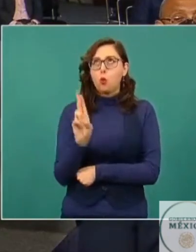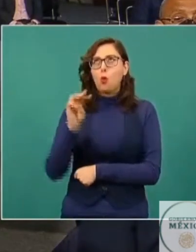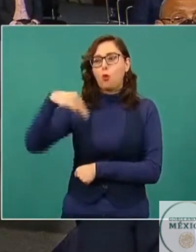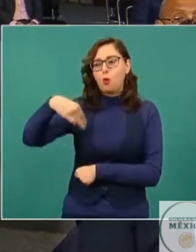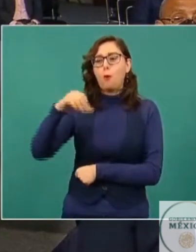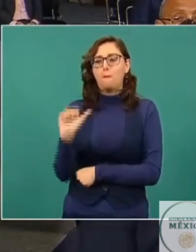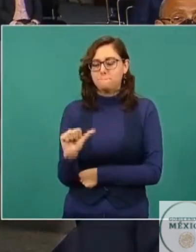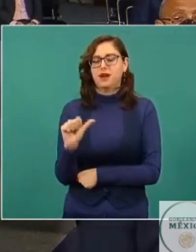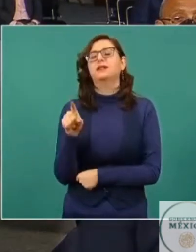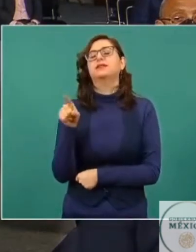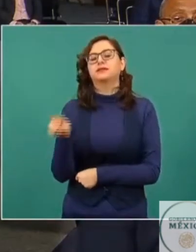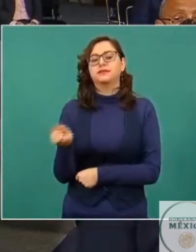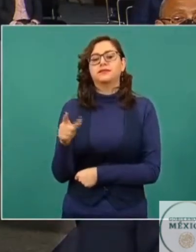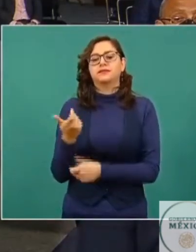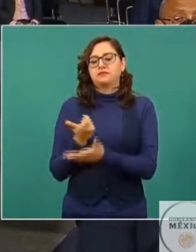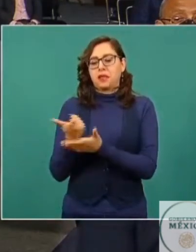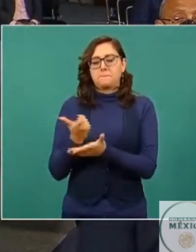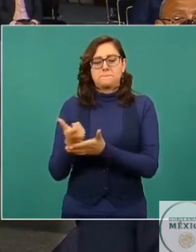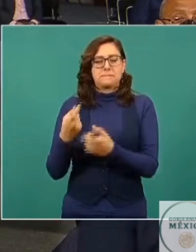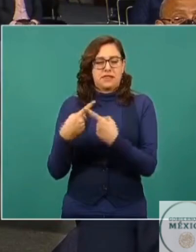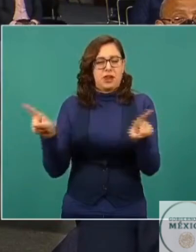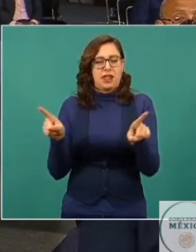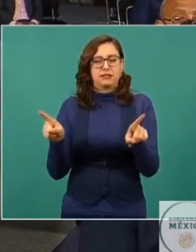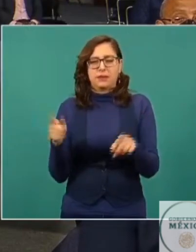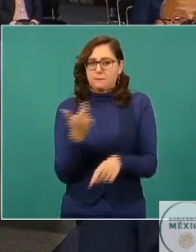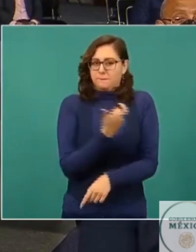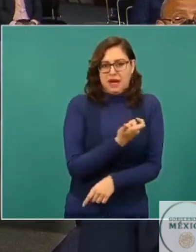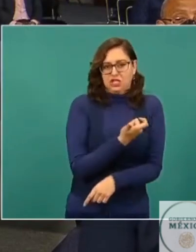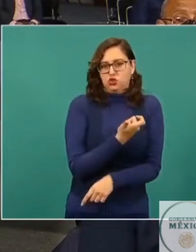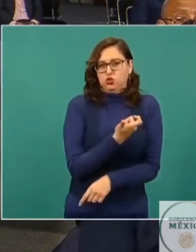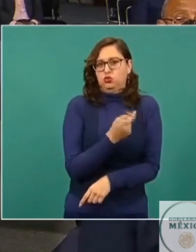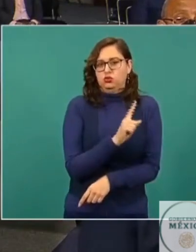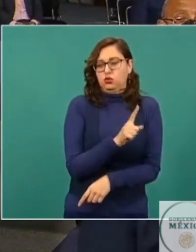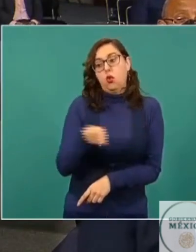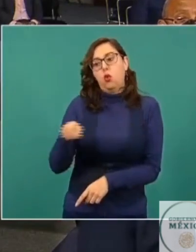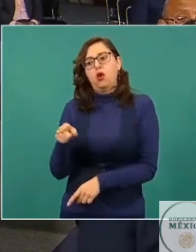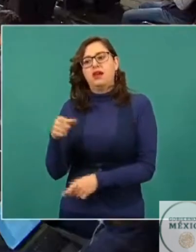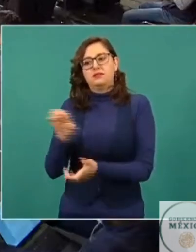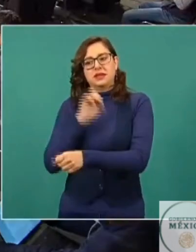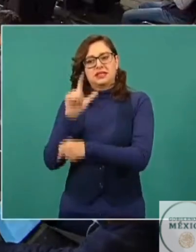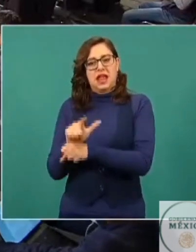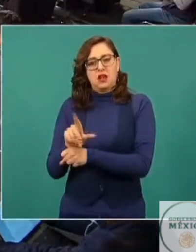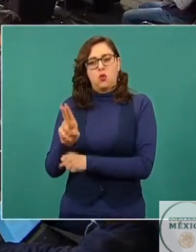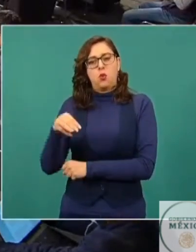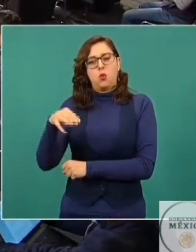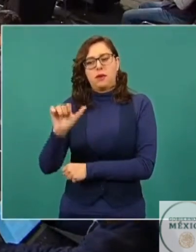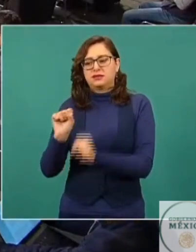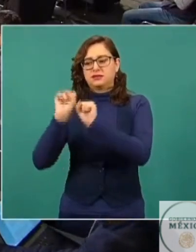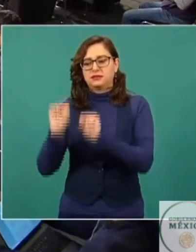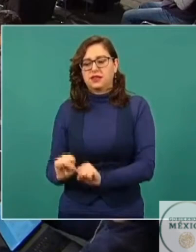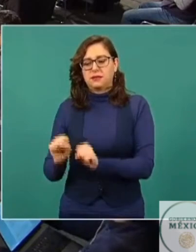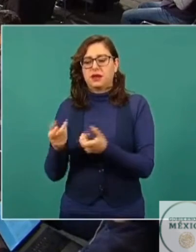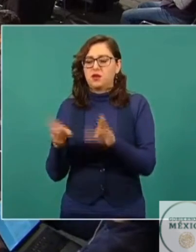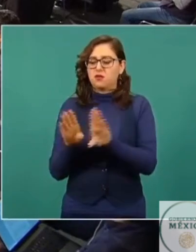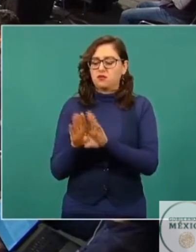planteado incrementar el valor de la UMA para que pueda subir su pensión. ¿Qué se ha hablado sobre el tema? ¿Se ha planteado algo al respecto, presidente? Se está haciendo